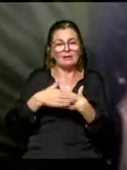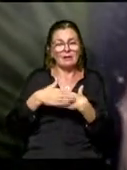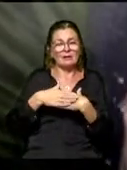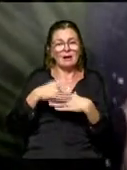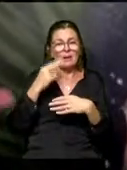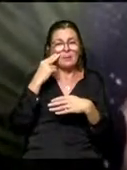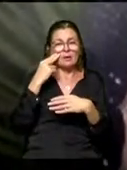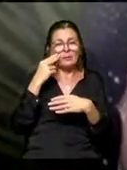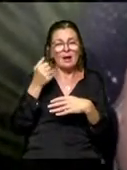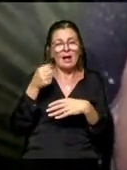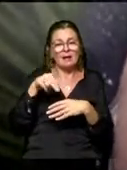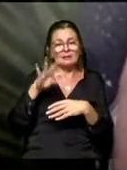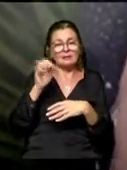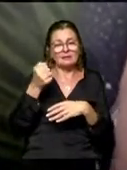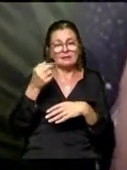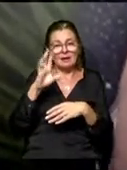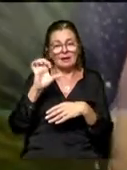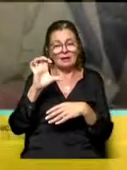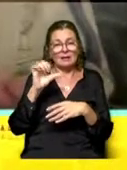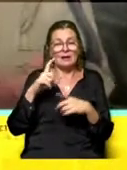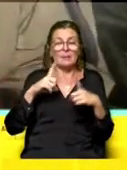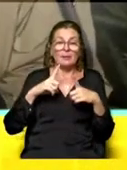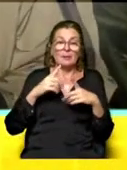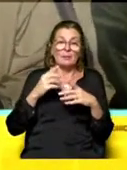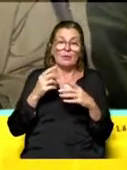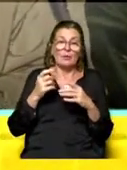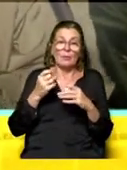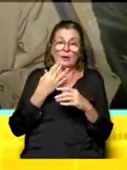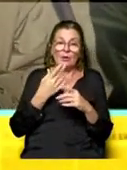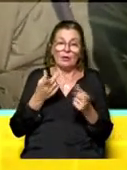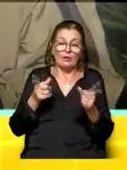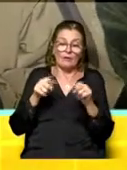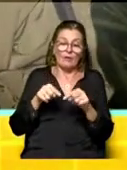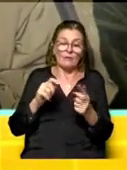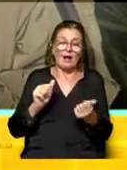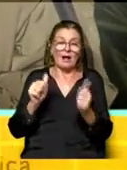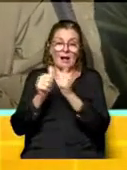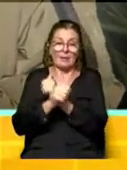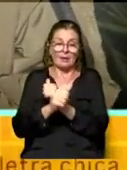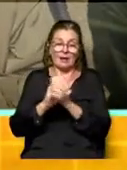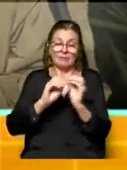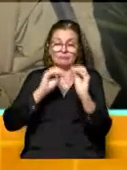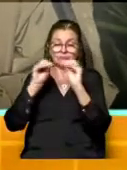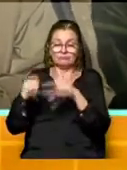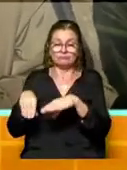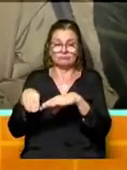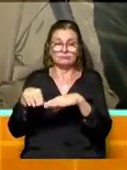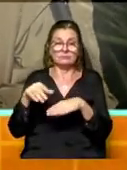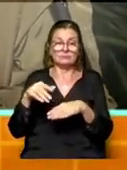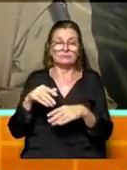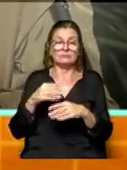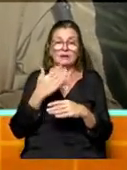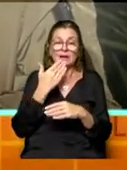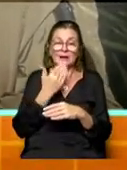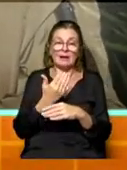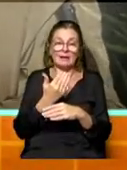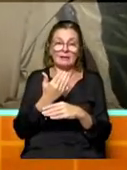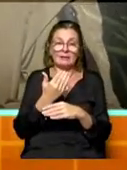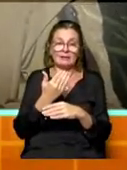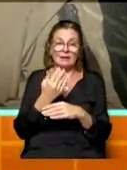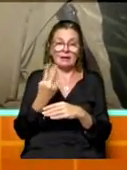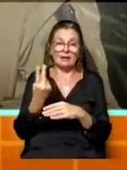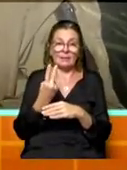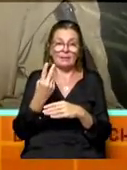asentamiento Antares, que esperemos que prontamente se pueda dar este realojo que se le viene prometiendo a los vecinos. Jota, muchas gracias. Y muchas gracias a las